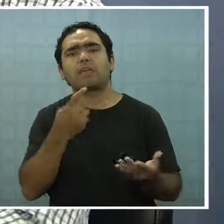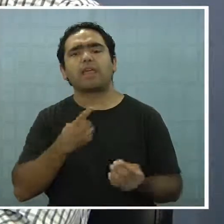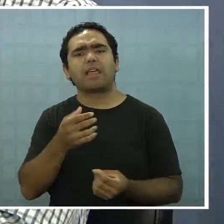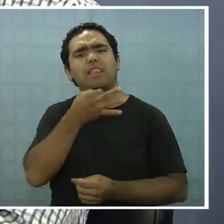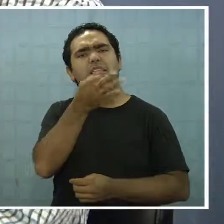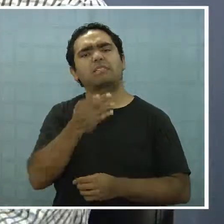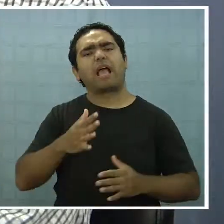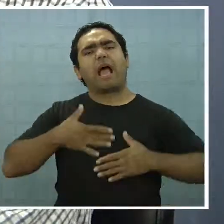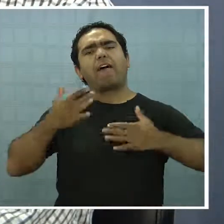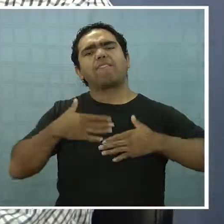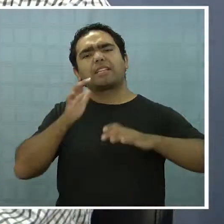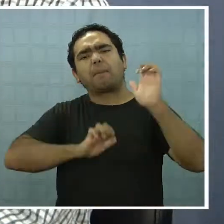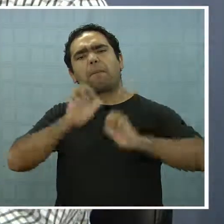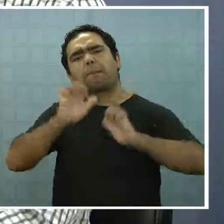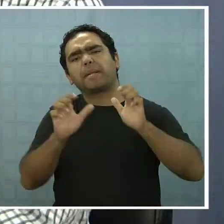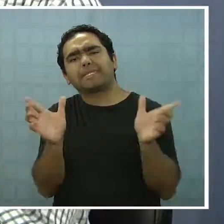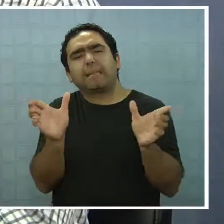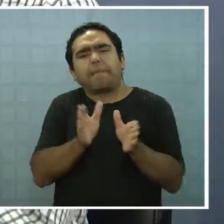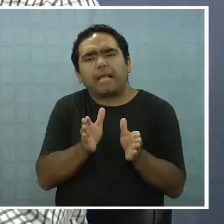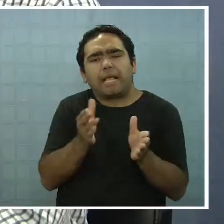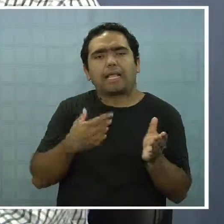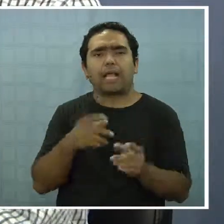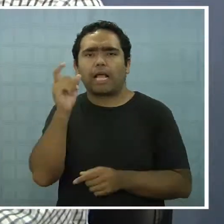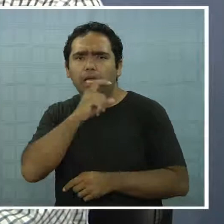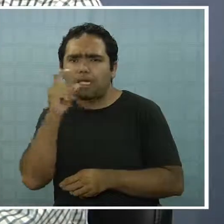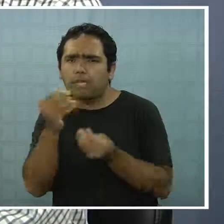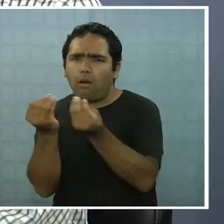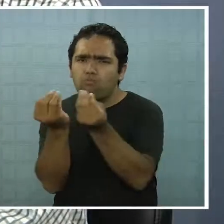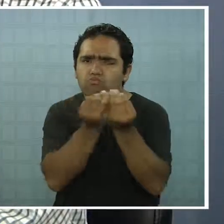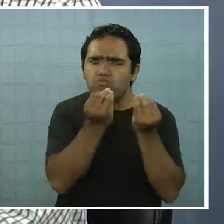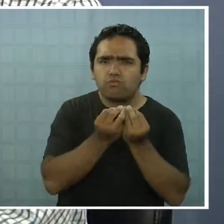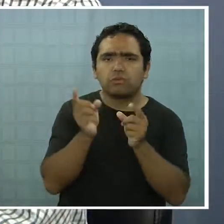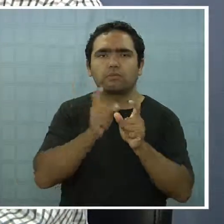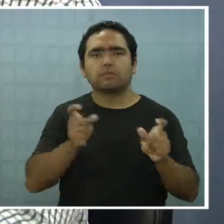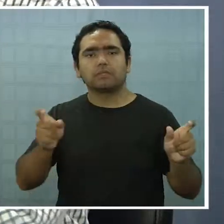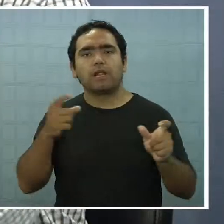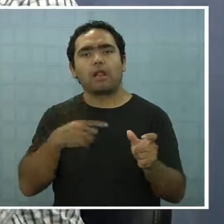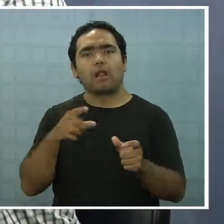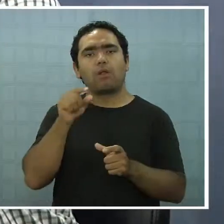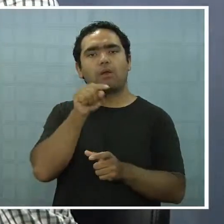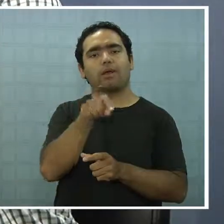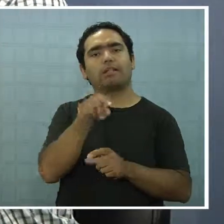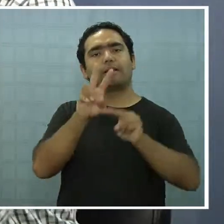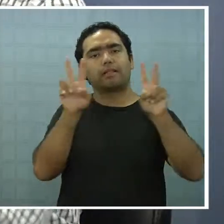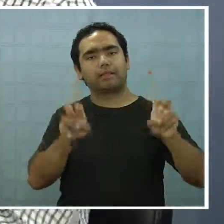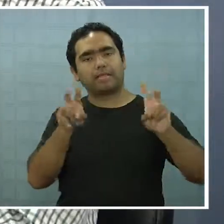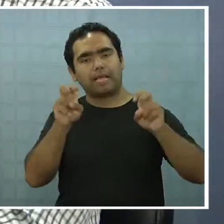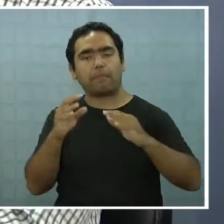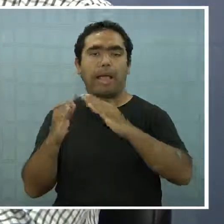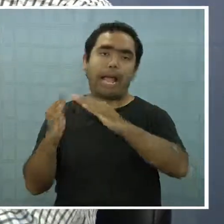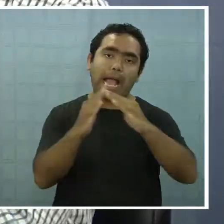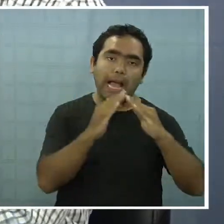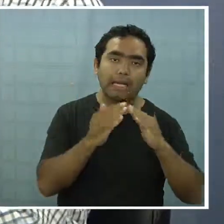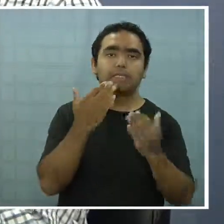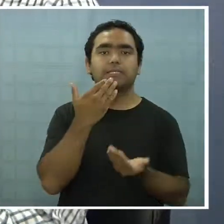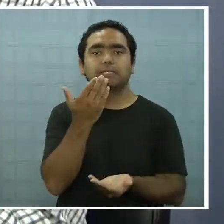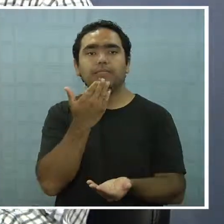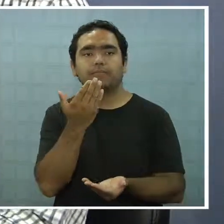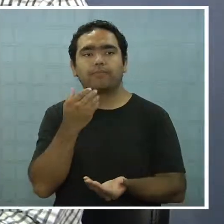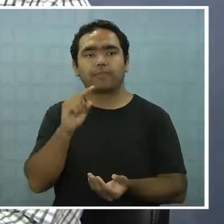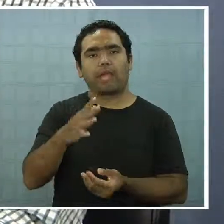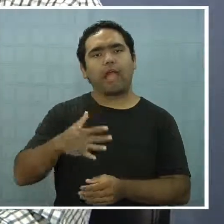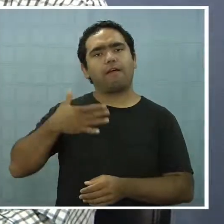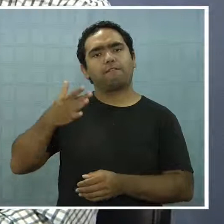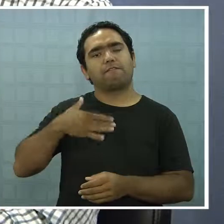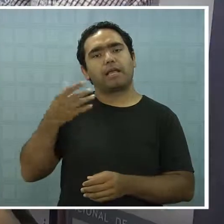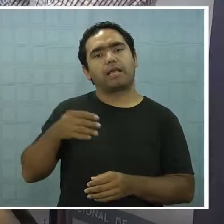las pymes, hay una serie de críticas respecto, digamos, de cuáles son los sectores, el tema de la vivienda también, que va a afectar a